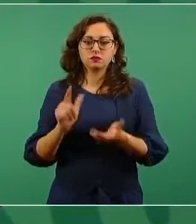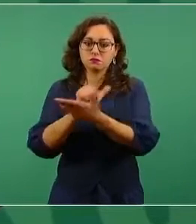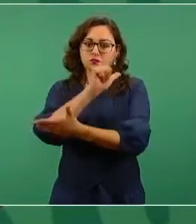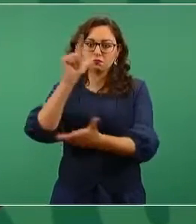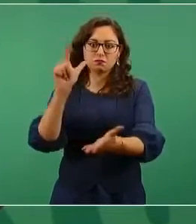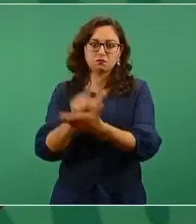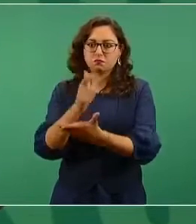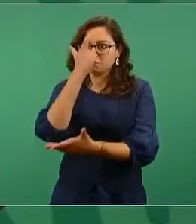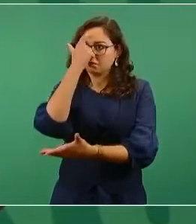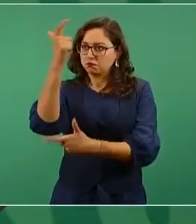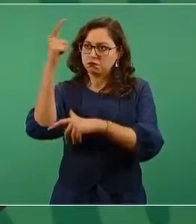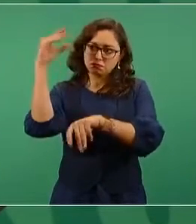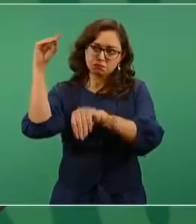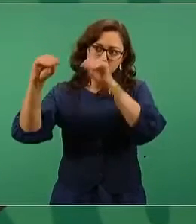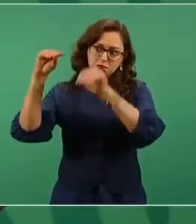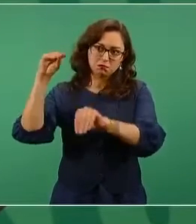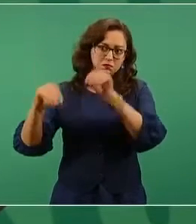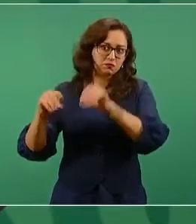leyes,